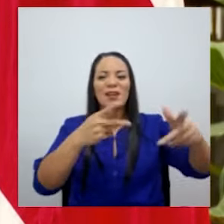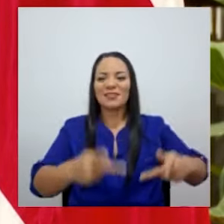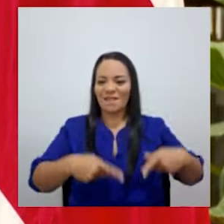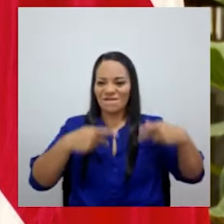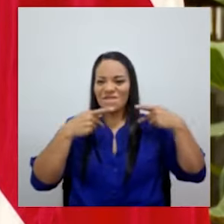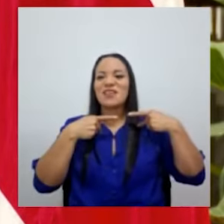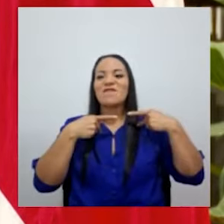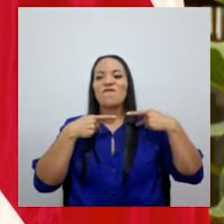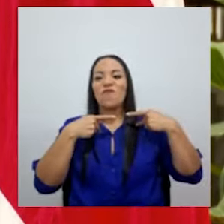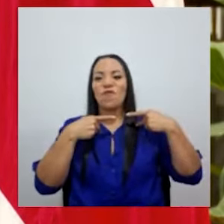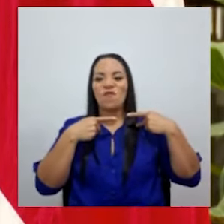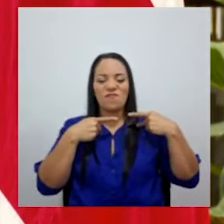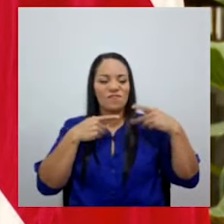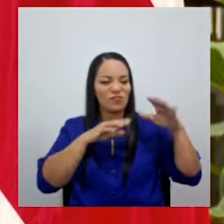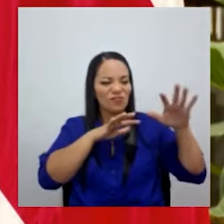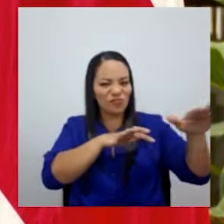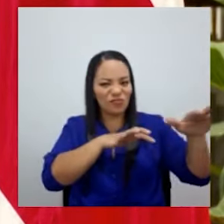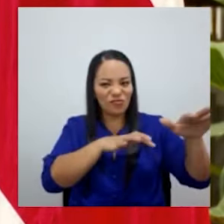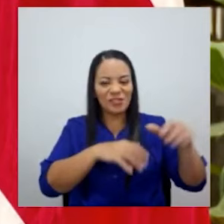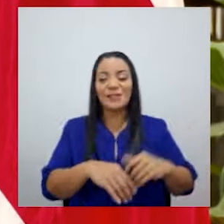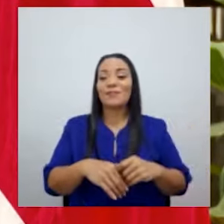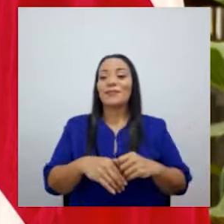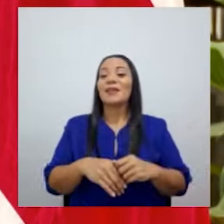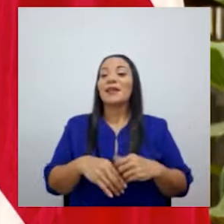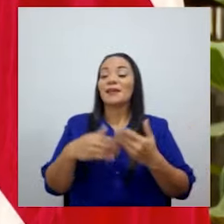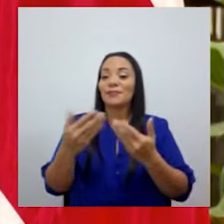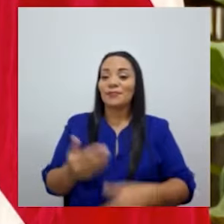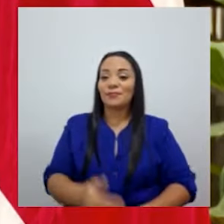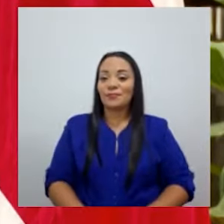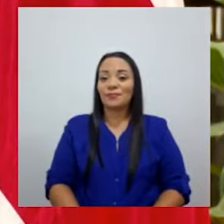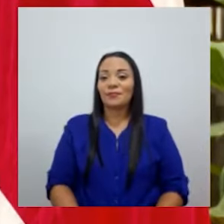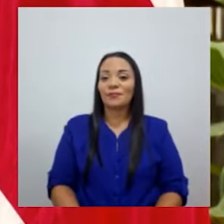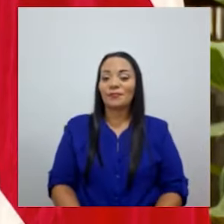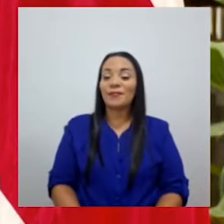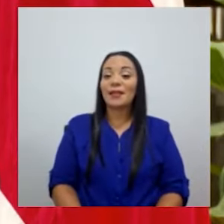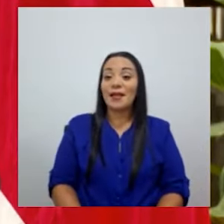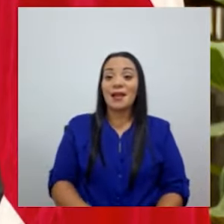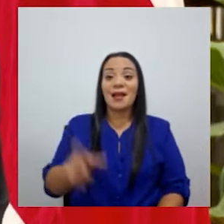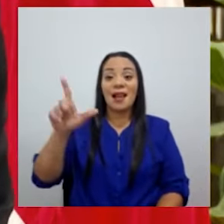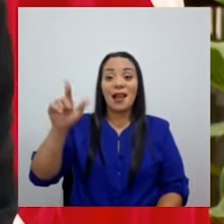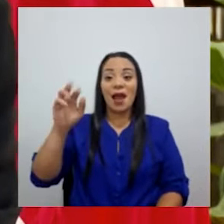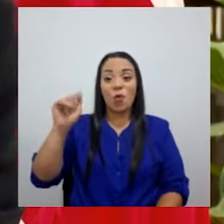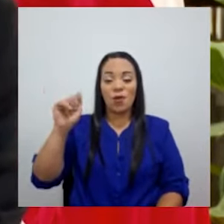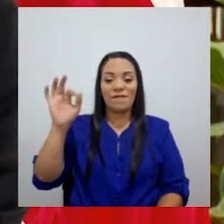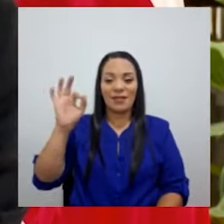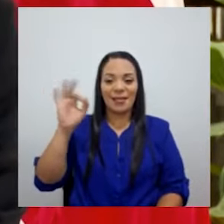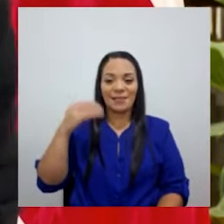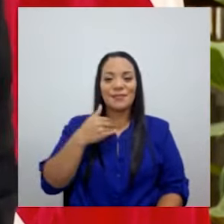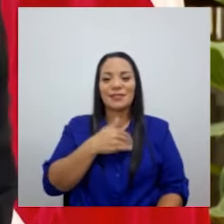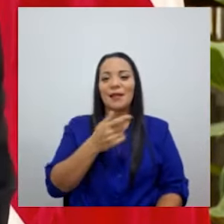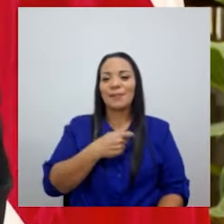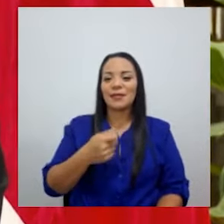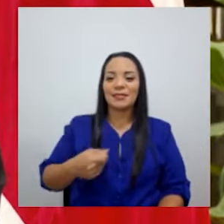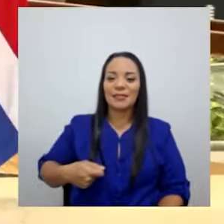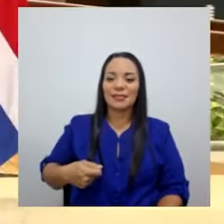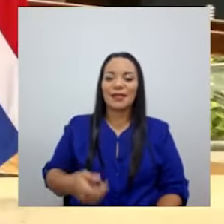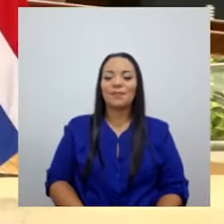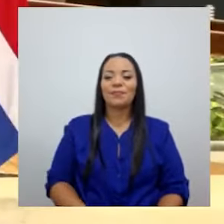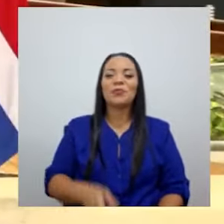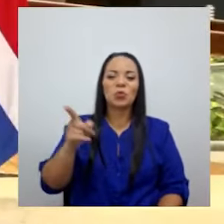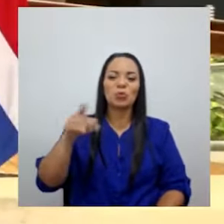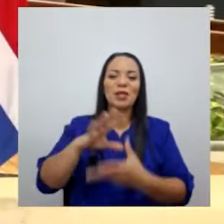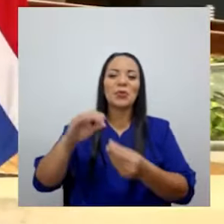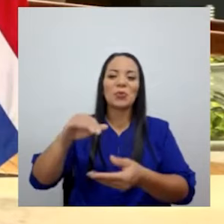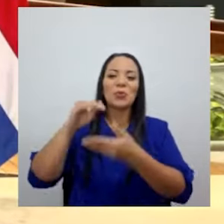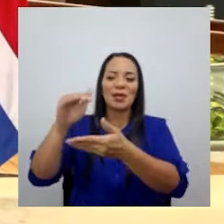Entonces, y doña Laura Fernández Delgado, ministra de la Presidencia, ¿por qué no le cuenta al